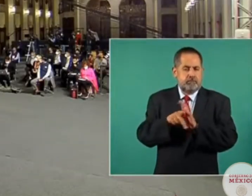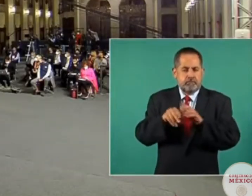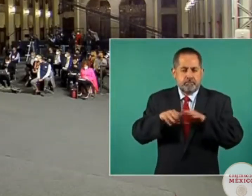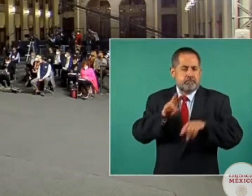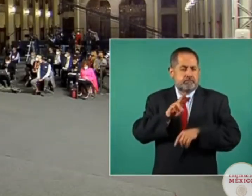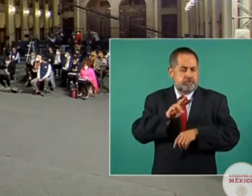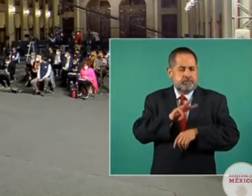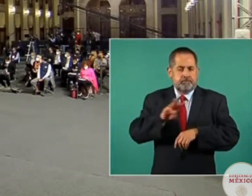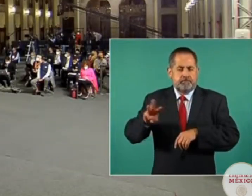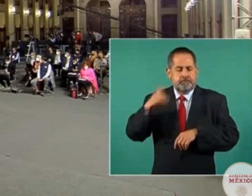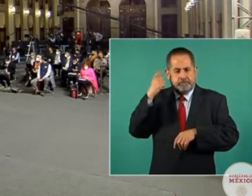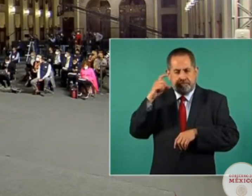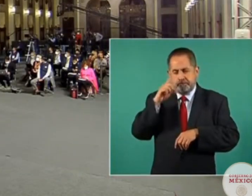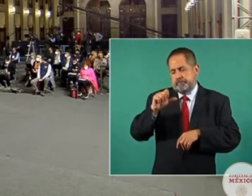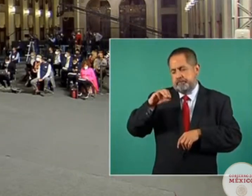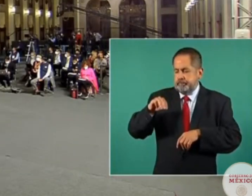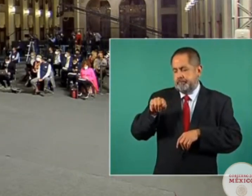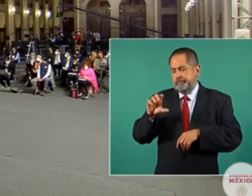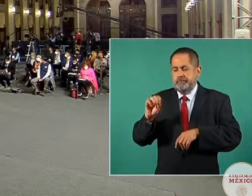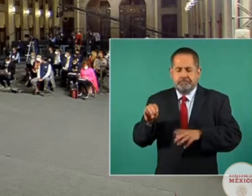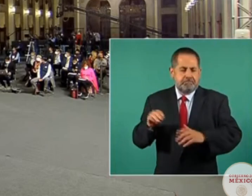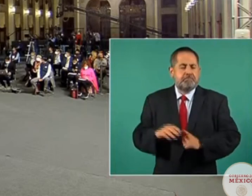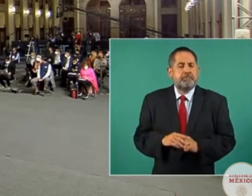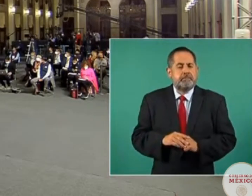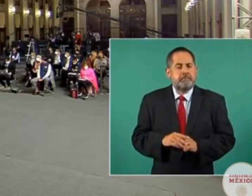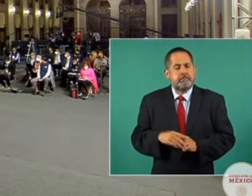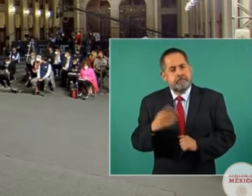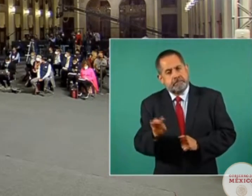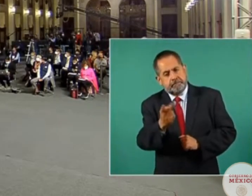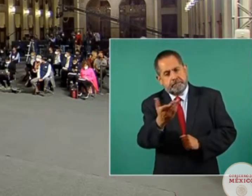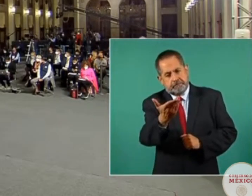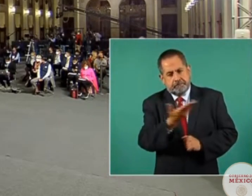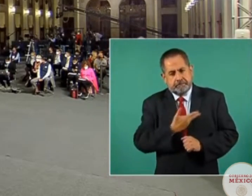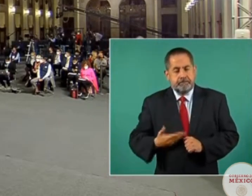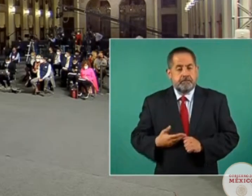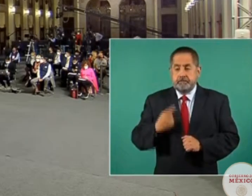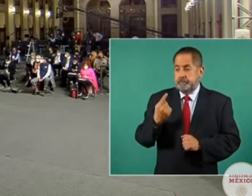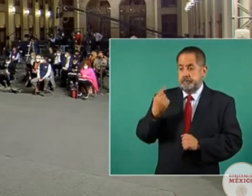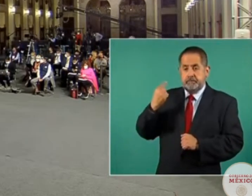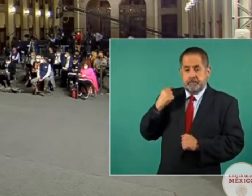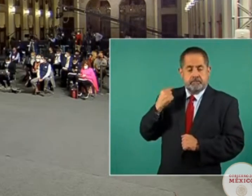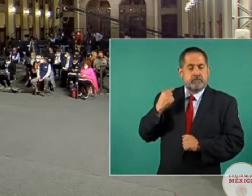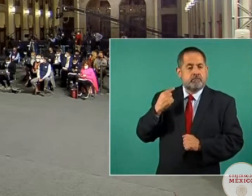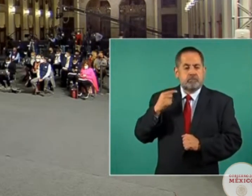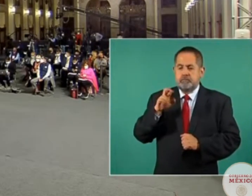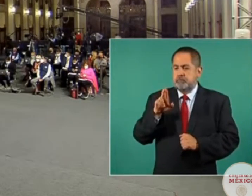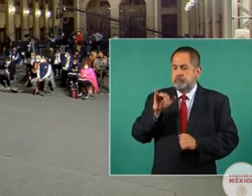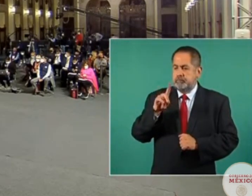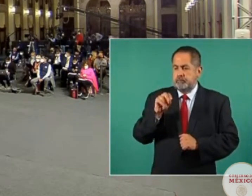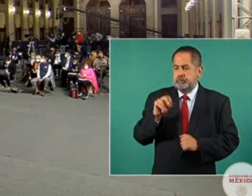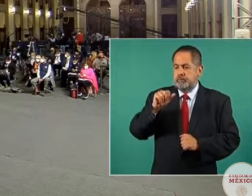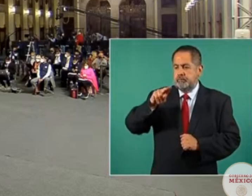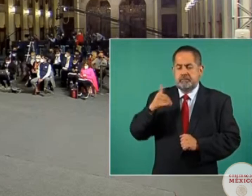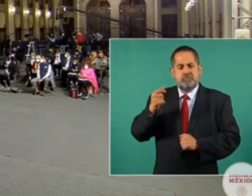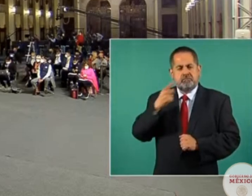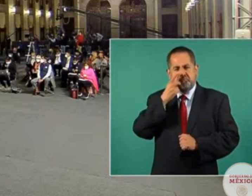ahora am.com. Presidente, el fin de semana Ricardo Anaya pues huyó de México. Y pues él